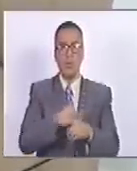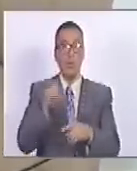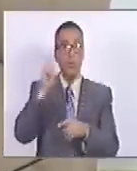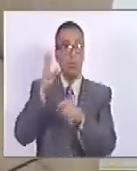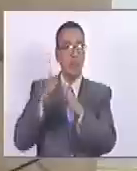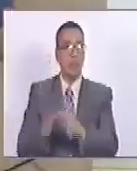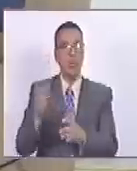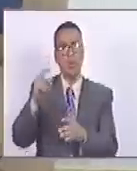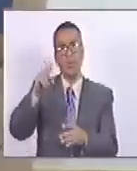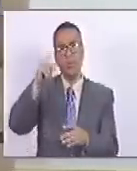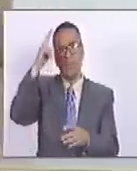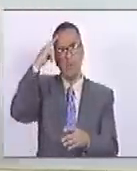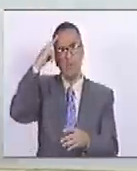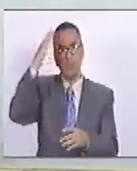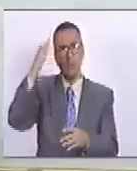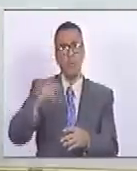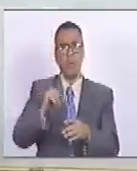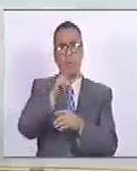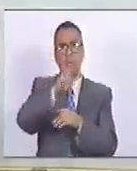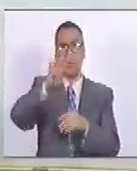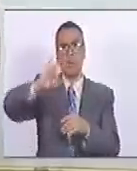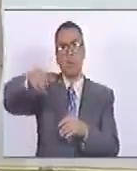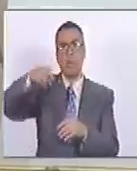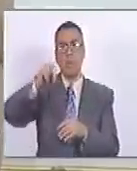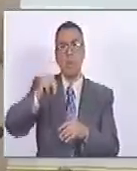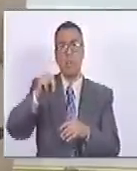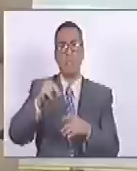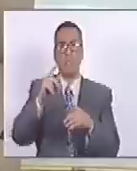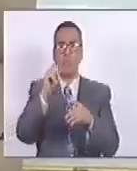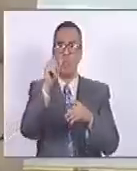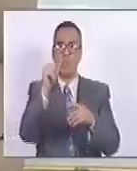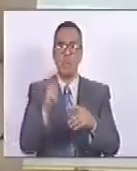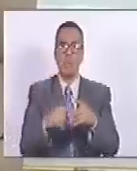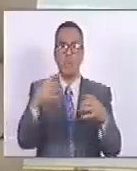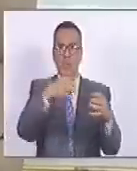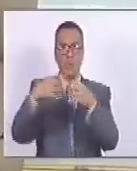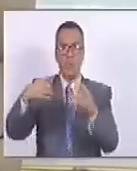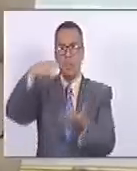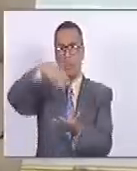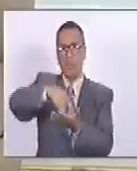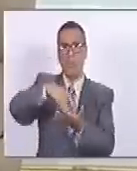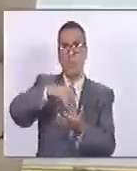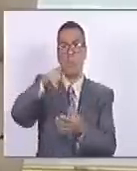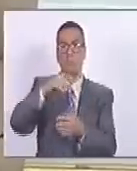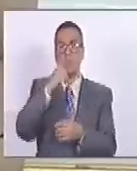él como que no sabe que el 24 de junio pasó una cosita que se llama Batalla de Carabobo.